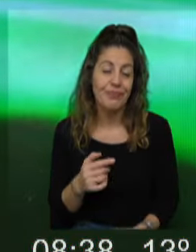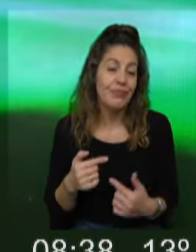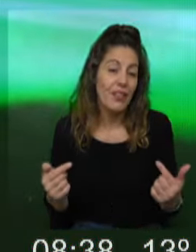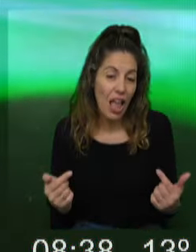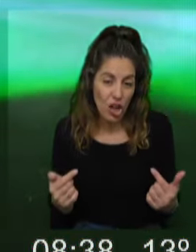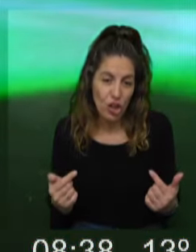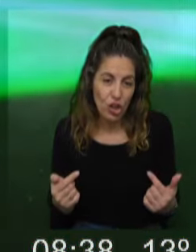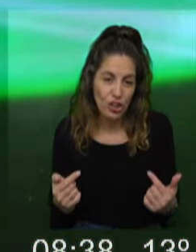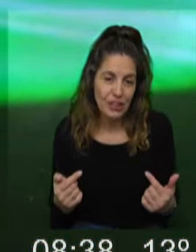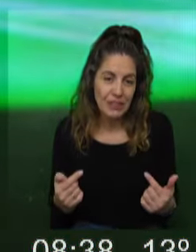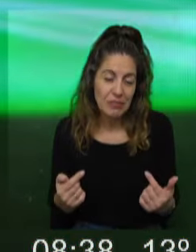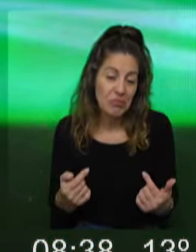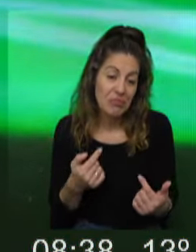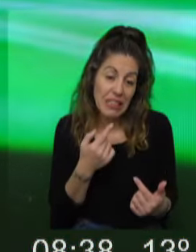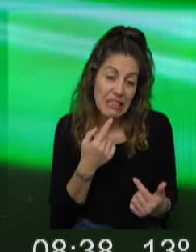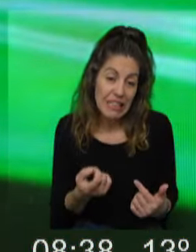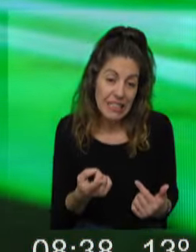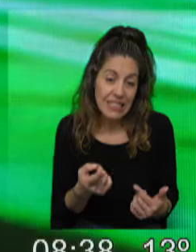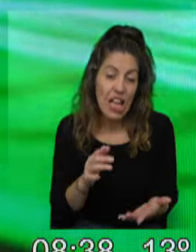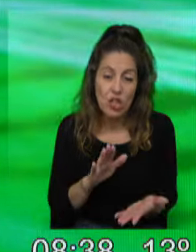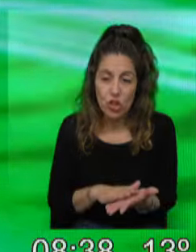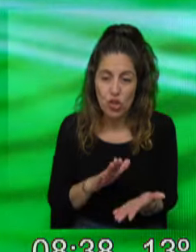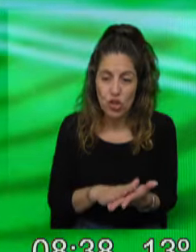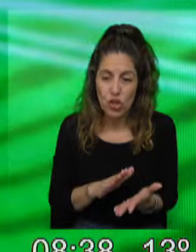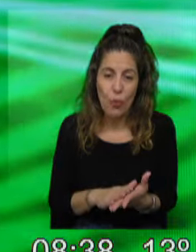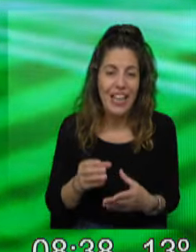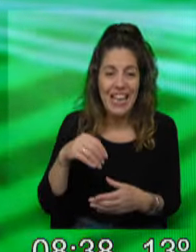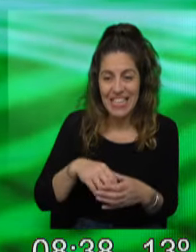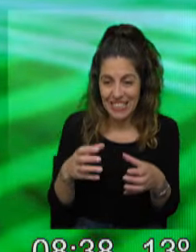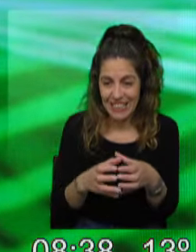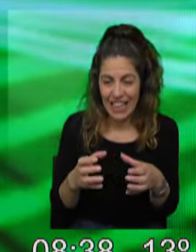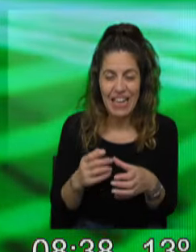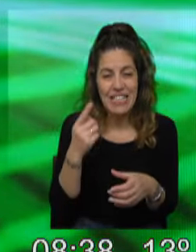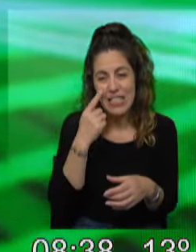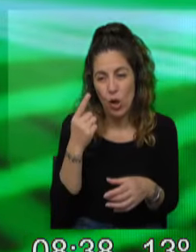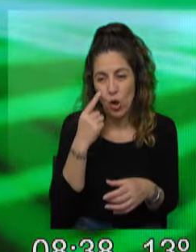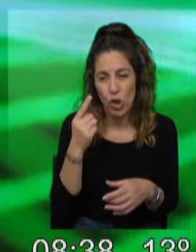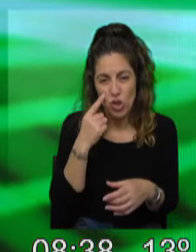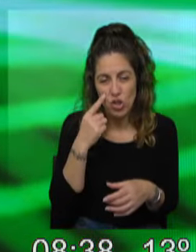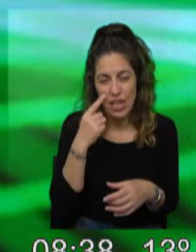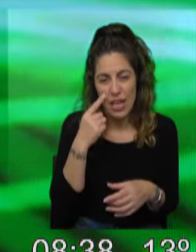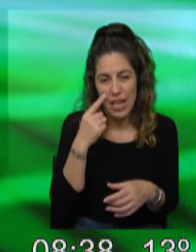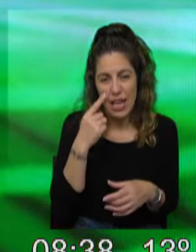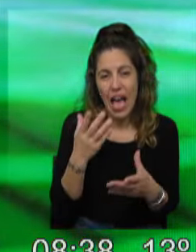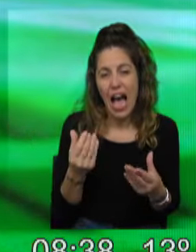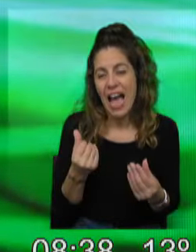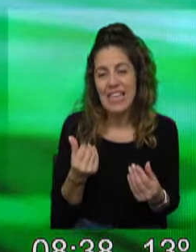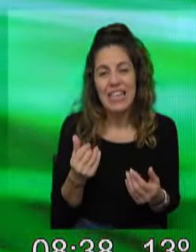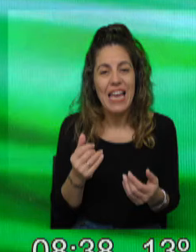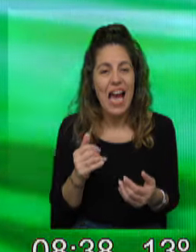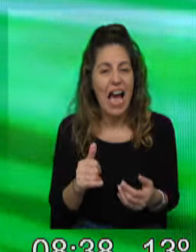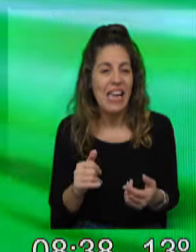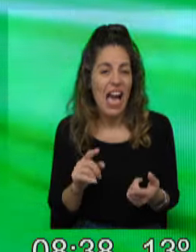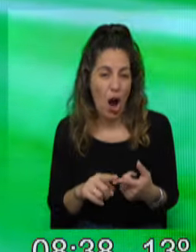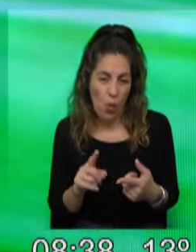está en la literatura sobre las sobre las internas se conoce que bastante hay bastante acuerdo y hay